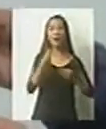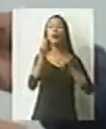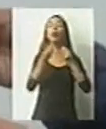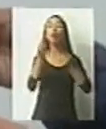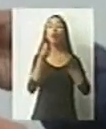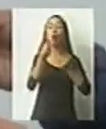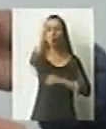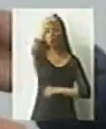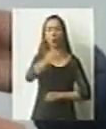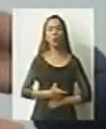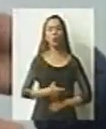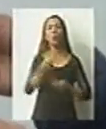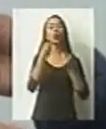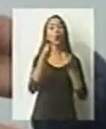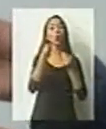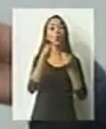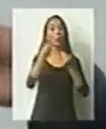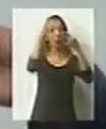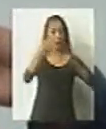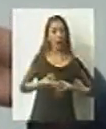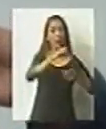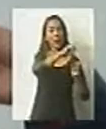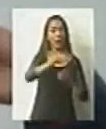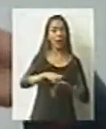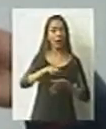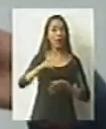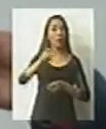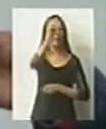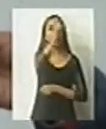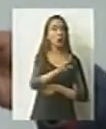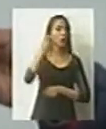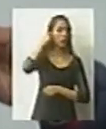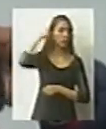al tener, más teniendo en cuenta el estado de salud, la edad que tiene, la avanzada edad que tiene esta persona.